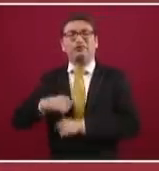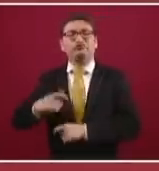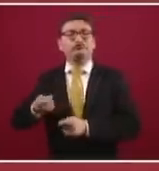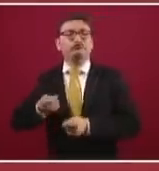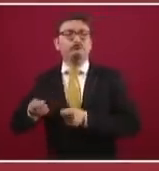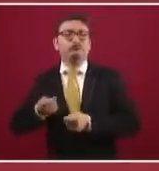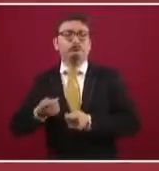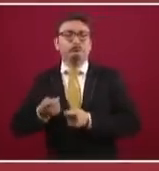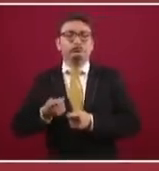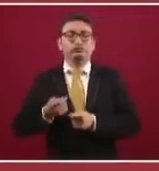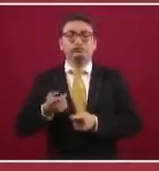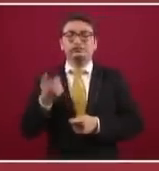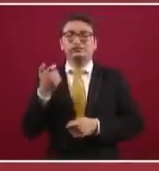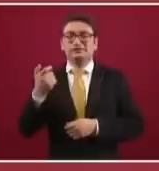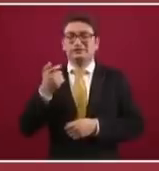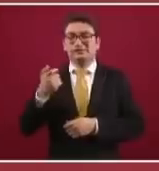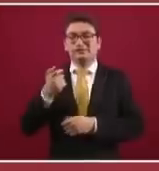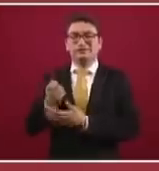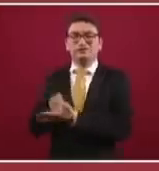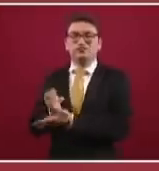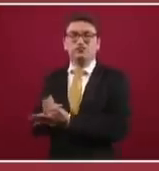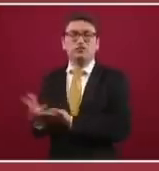con dinero público,